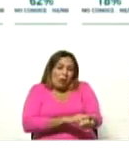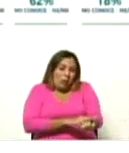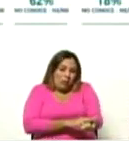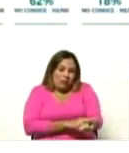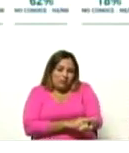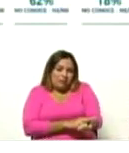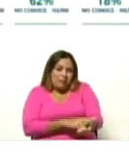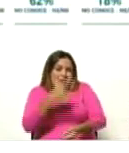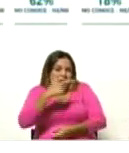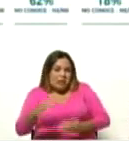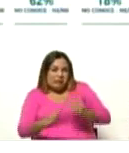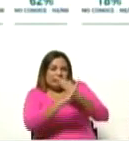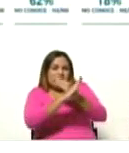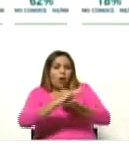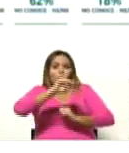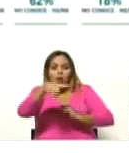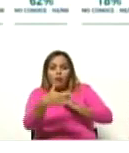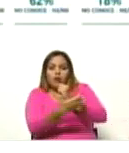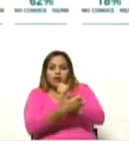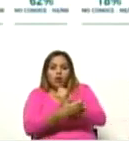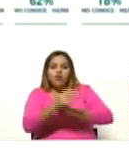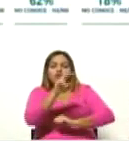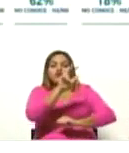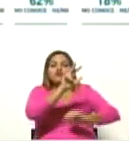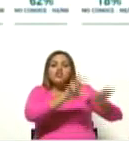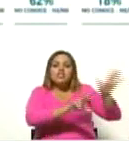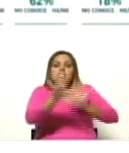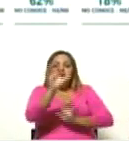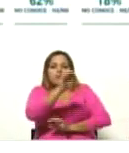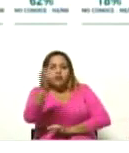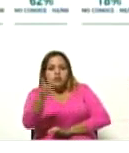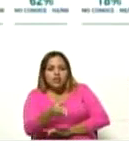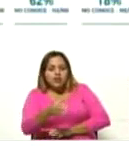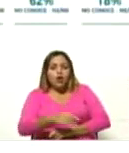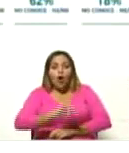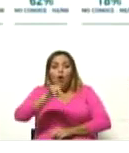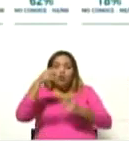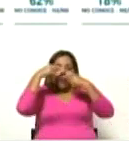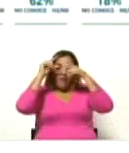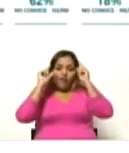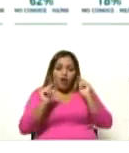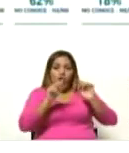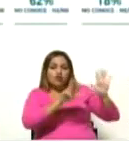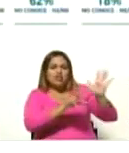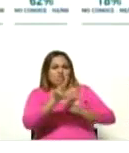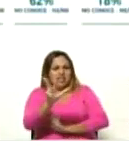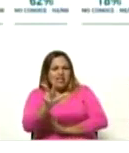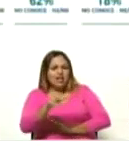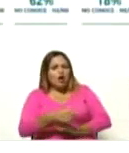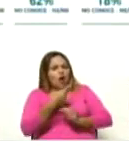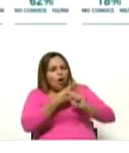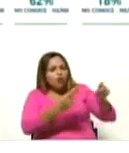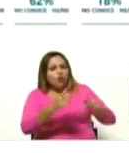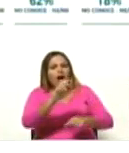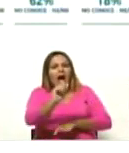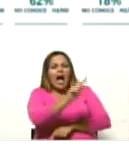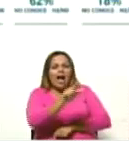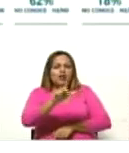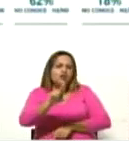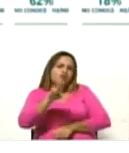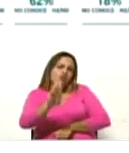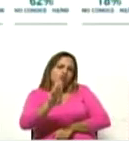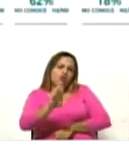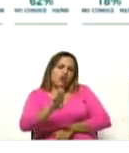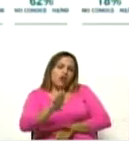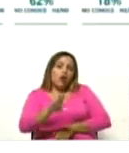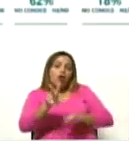más impopulares son Juan Guaidó con 85% de rechazo, Julio Borges 83%, Henry Ramos Alú con 82%, Capriles